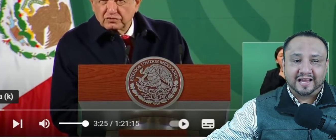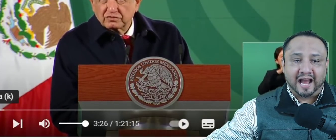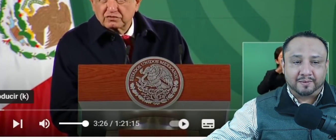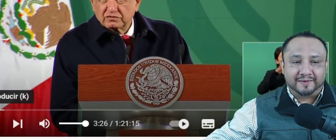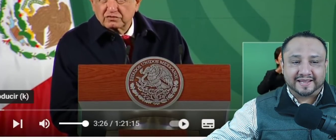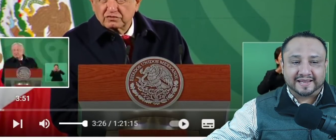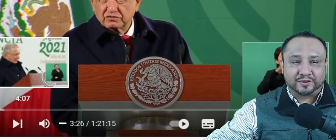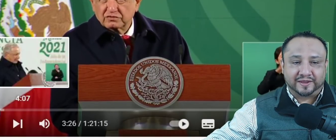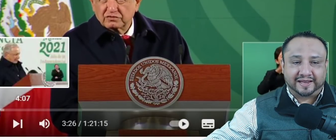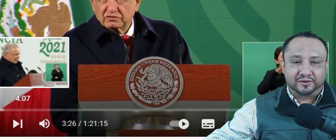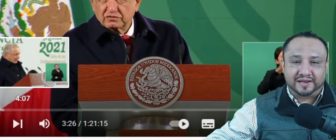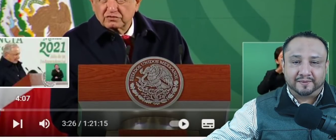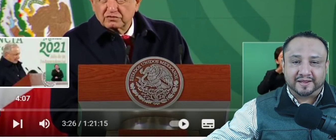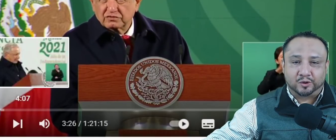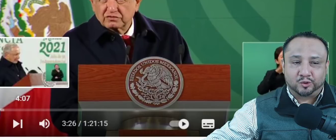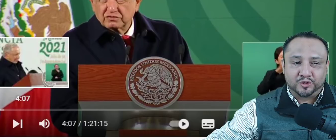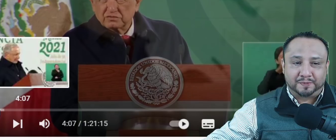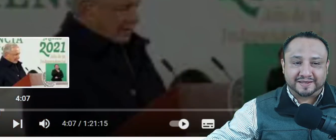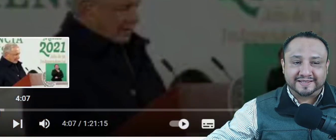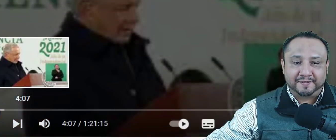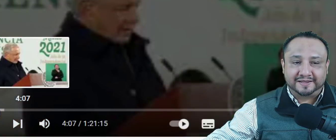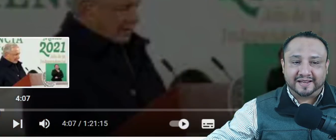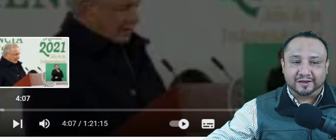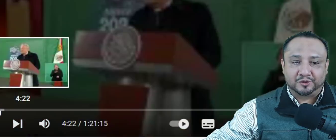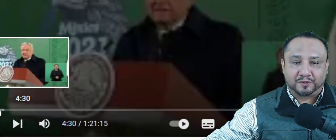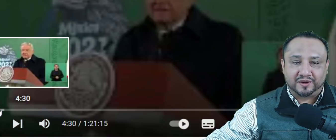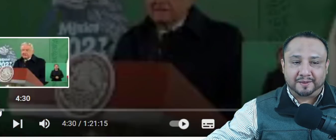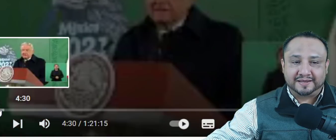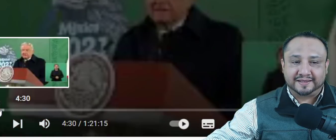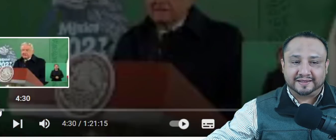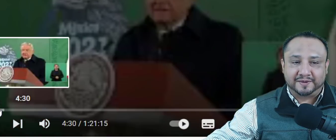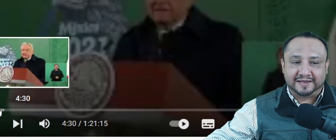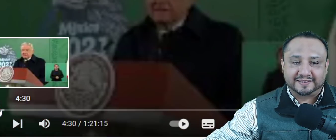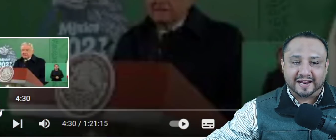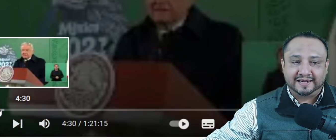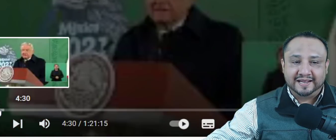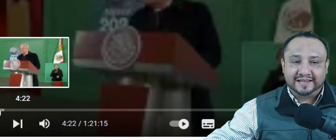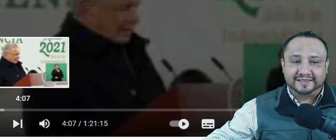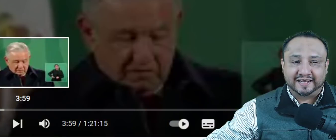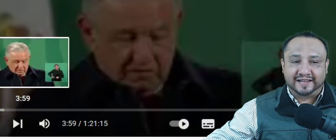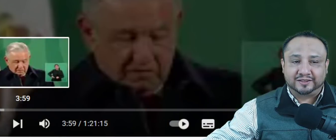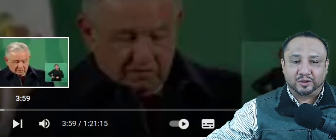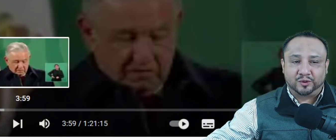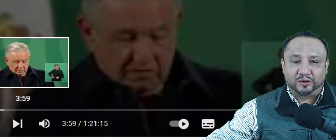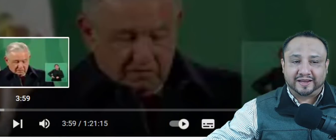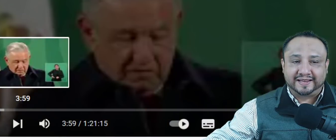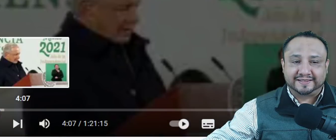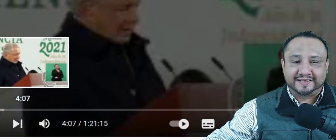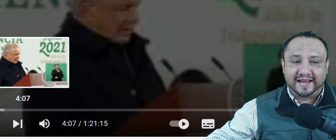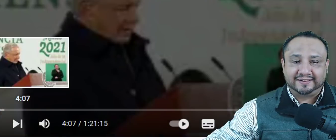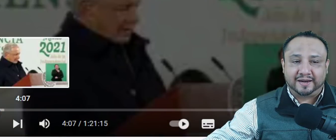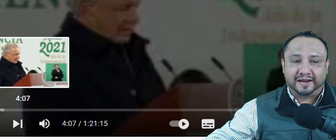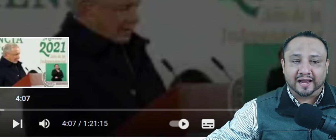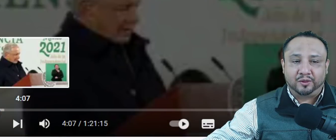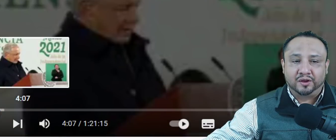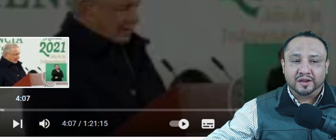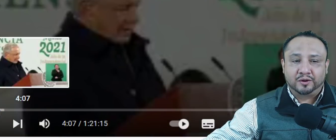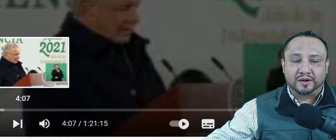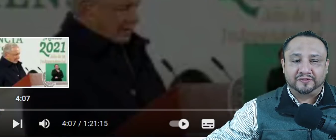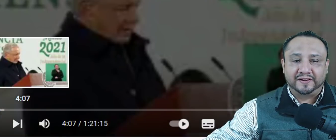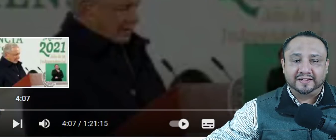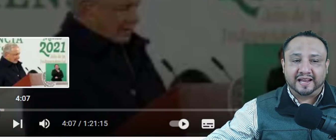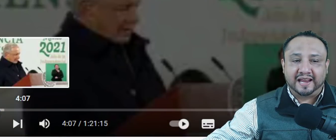hablaba de eso de que le llenaba de orgullo precisamente los programas de bienestar de todo lo que se ha trabajado